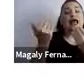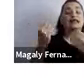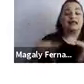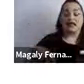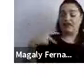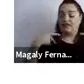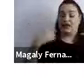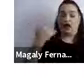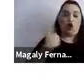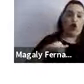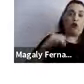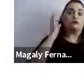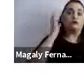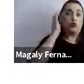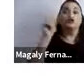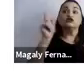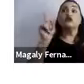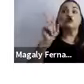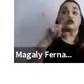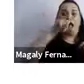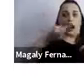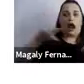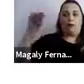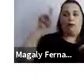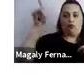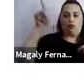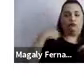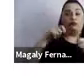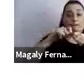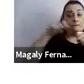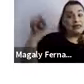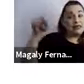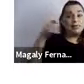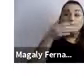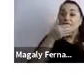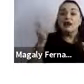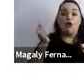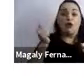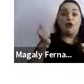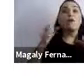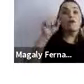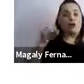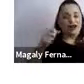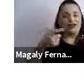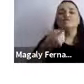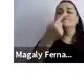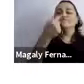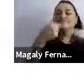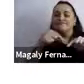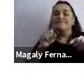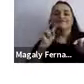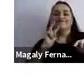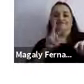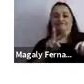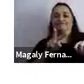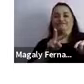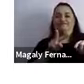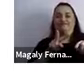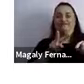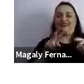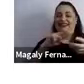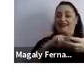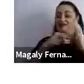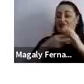mujeres, ha sido Japón. Y hemos estado midiendo la mejor, por eso vuelvo a esta definición